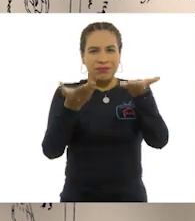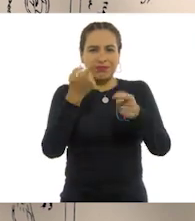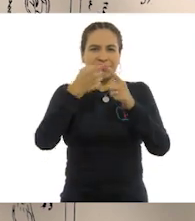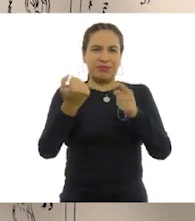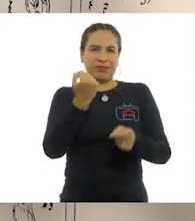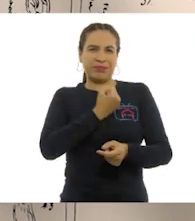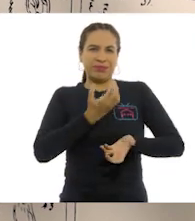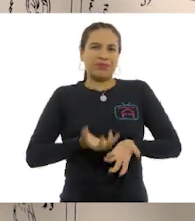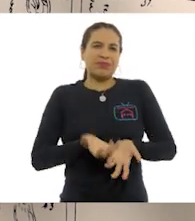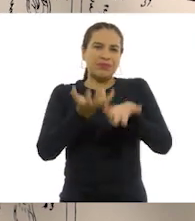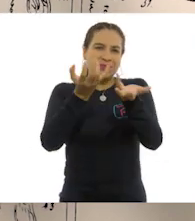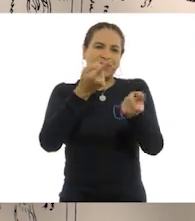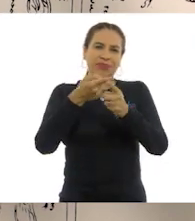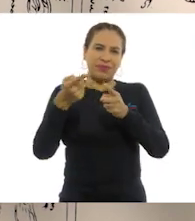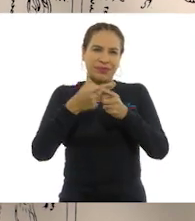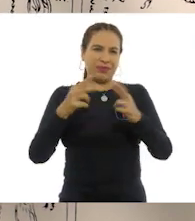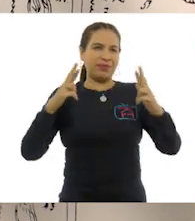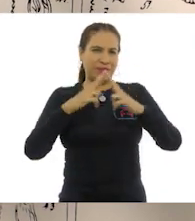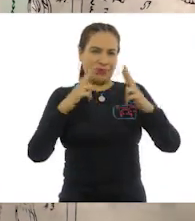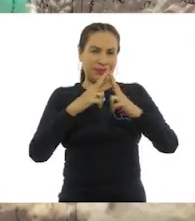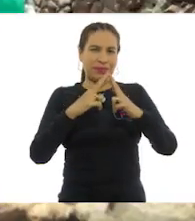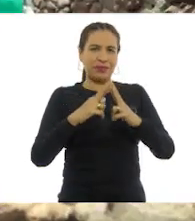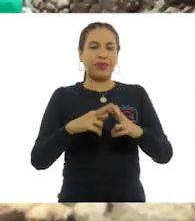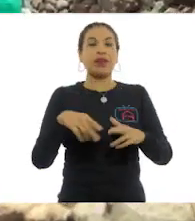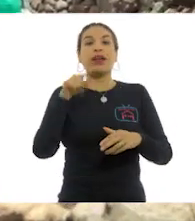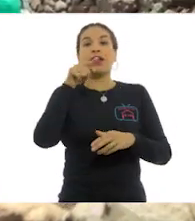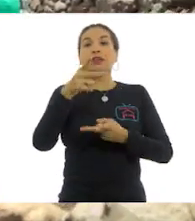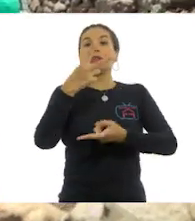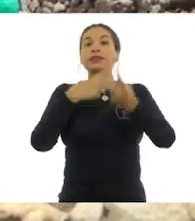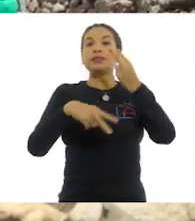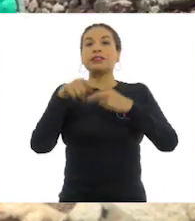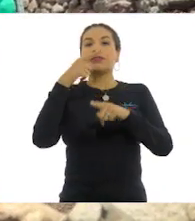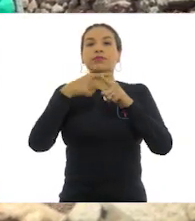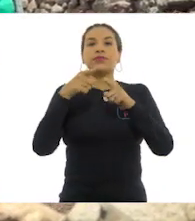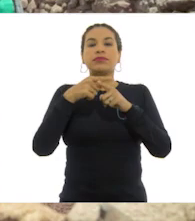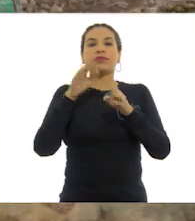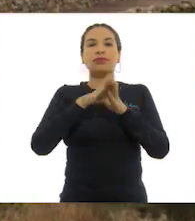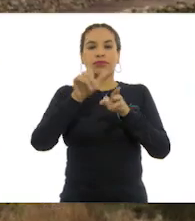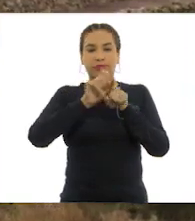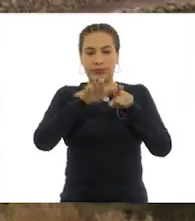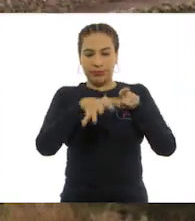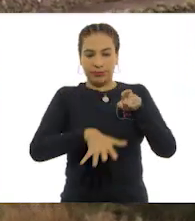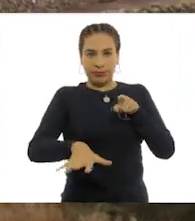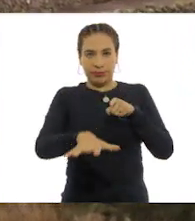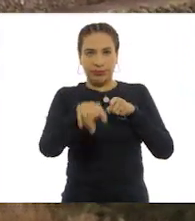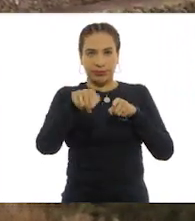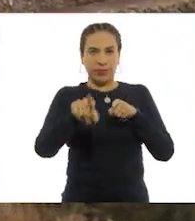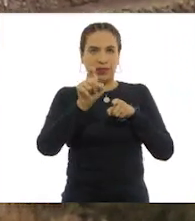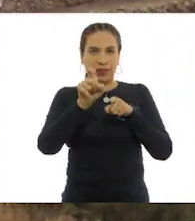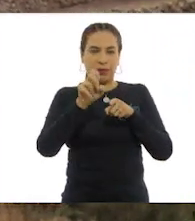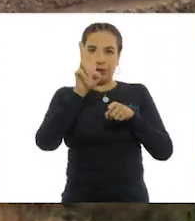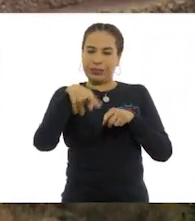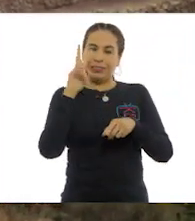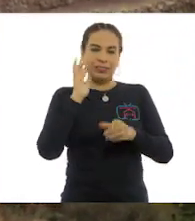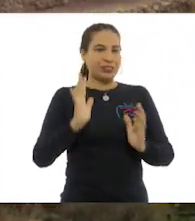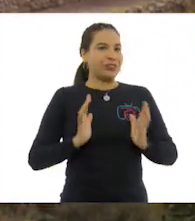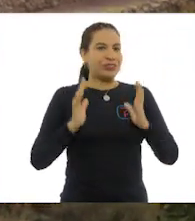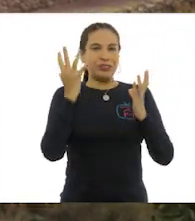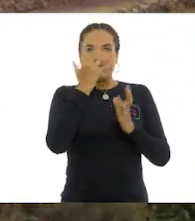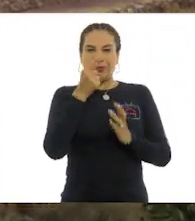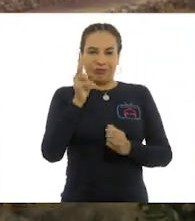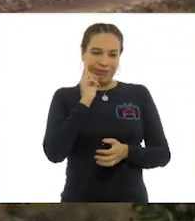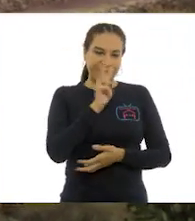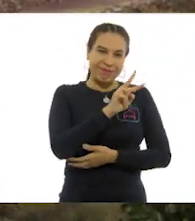religiosas, rituales. Aquí desemboca parte del gran acueducto, una obra de verdad impresionante cuando lo